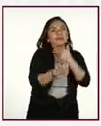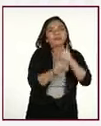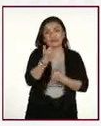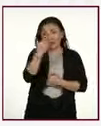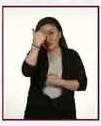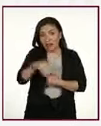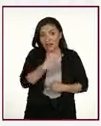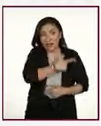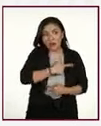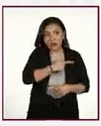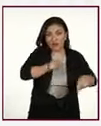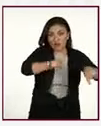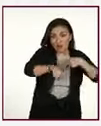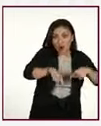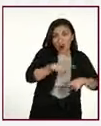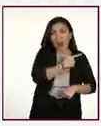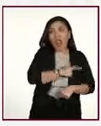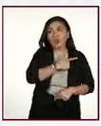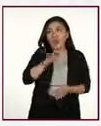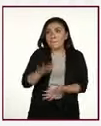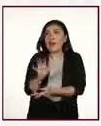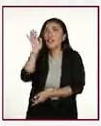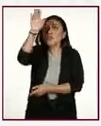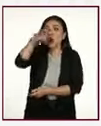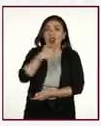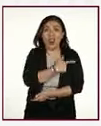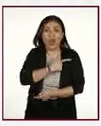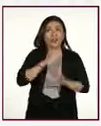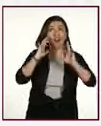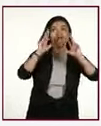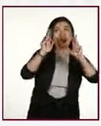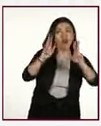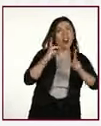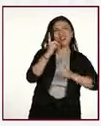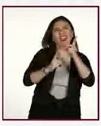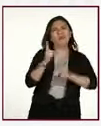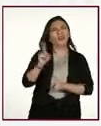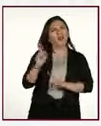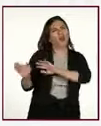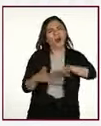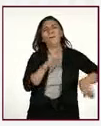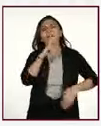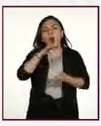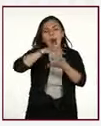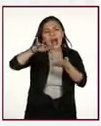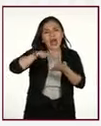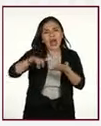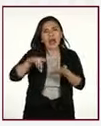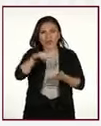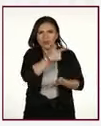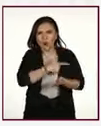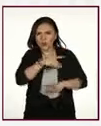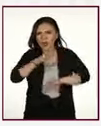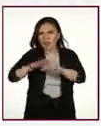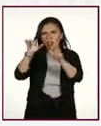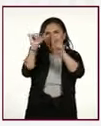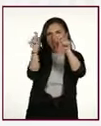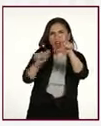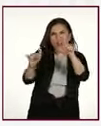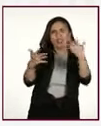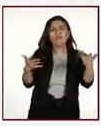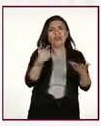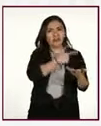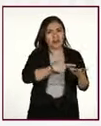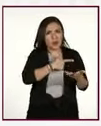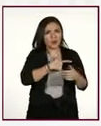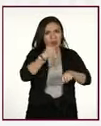gusta el fútbol, si nos gusta el básquet, si nos gusta el vóley, o si no somos deportivos, si mejor nos gusta leer, o si somos más artistas, o si nos